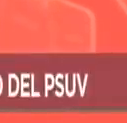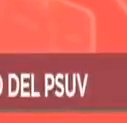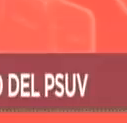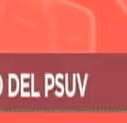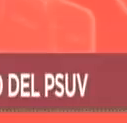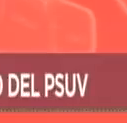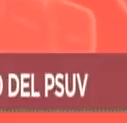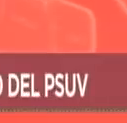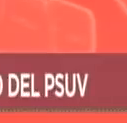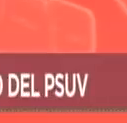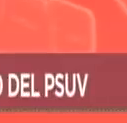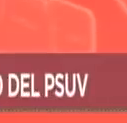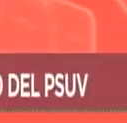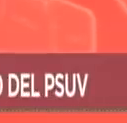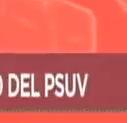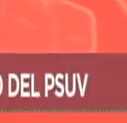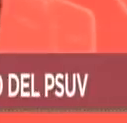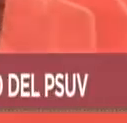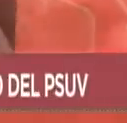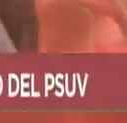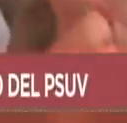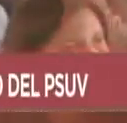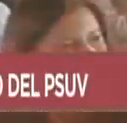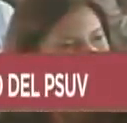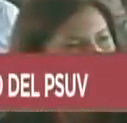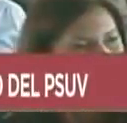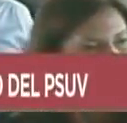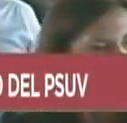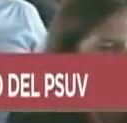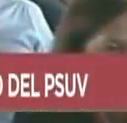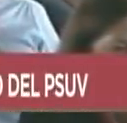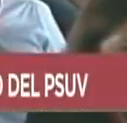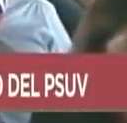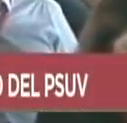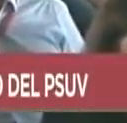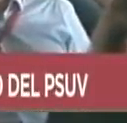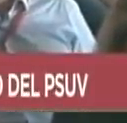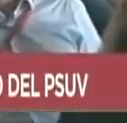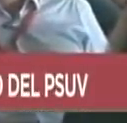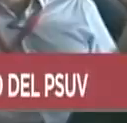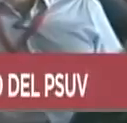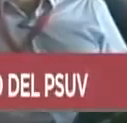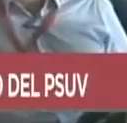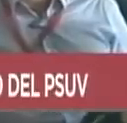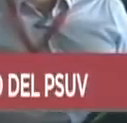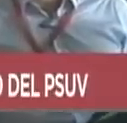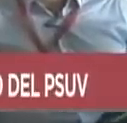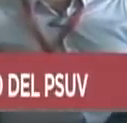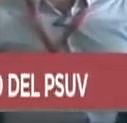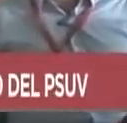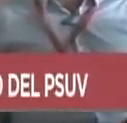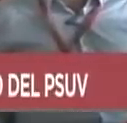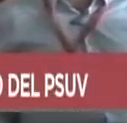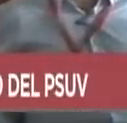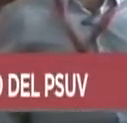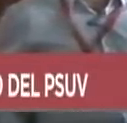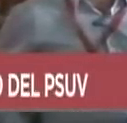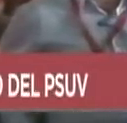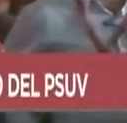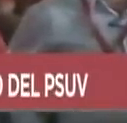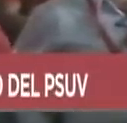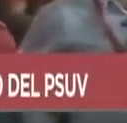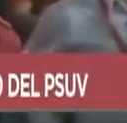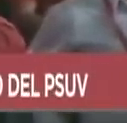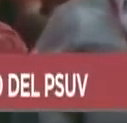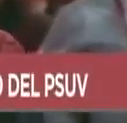Dirección Nacional del Partido, de la JPSUV, compañeros secretarios generales de los partidos